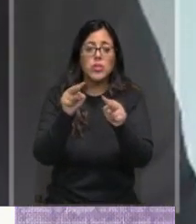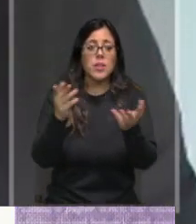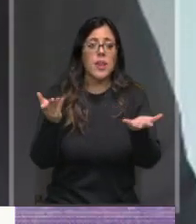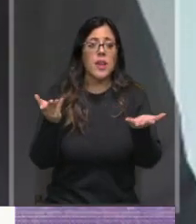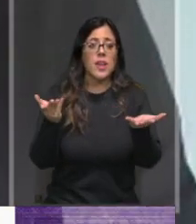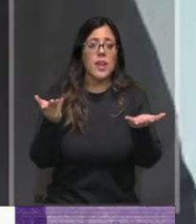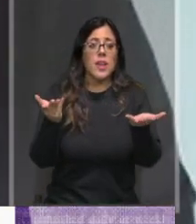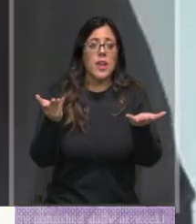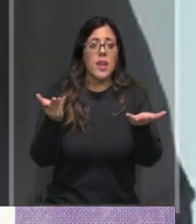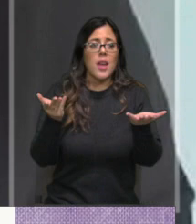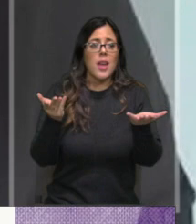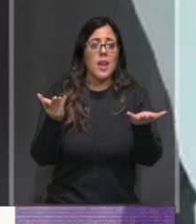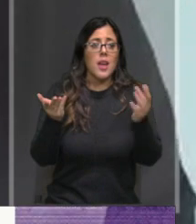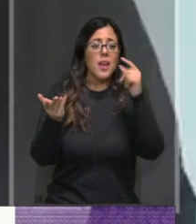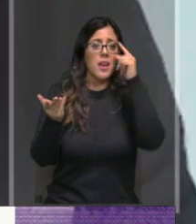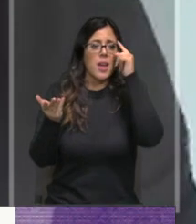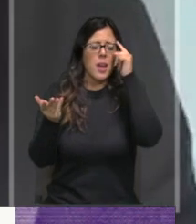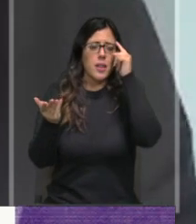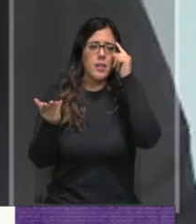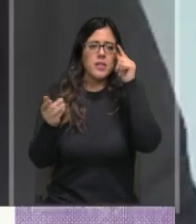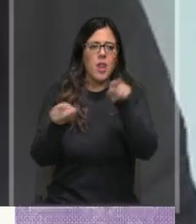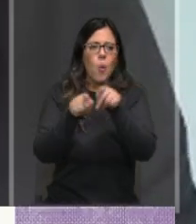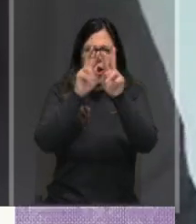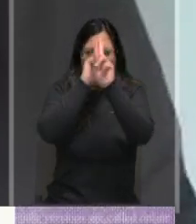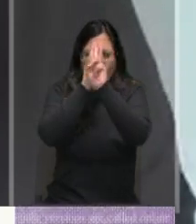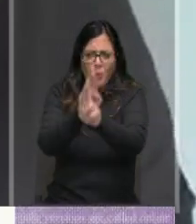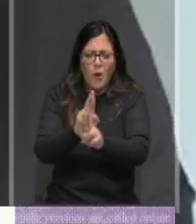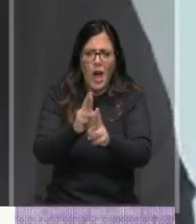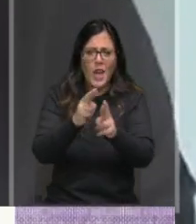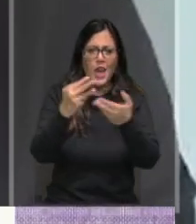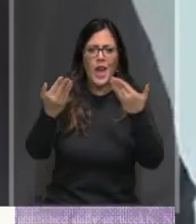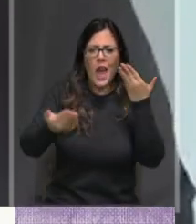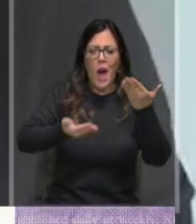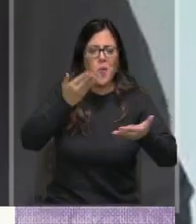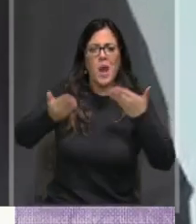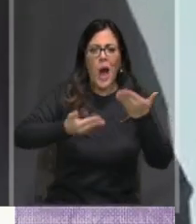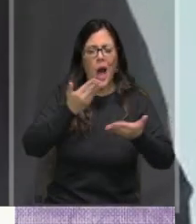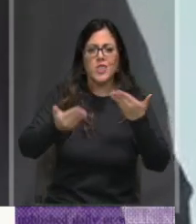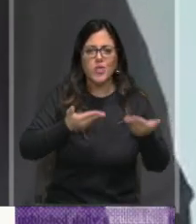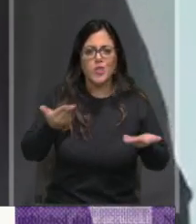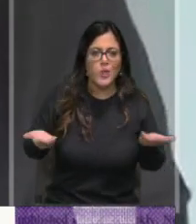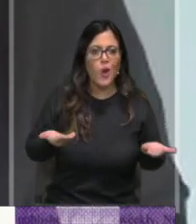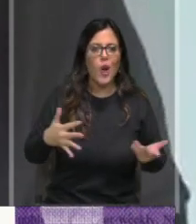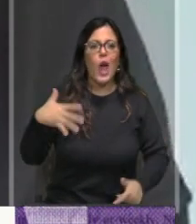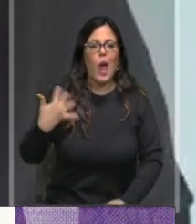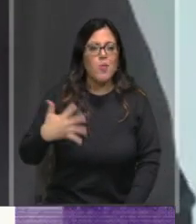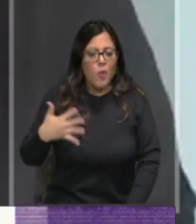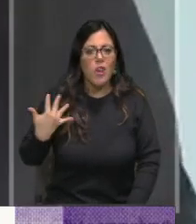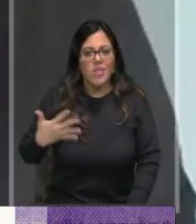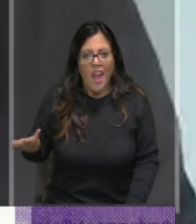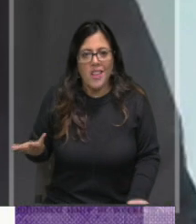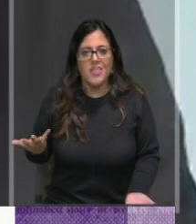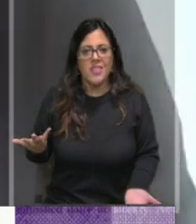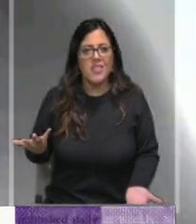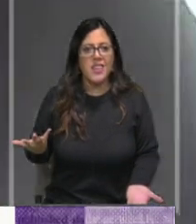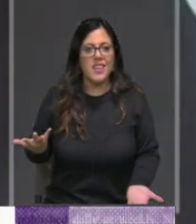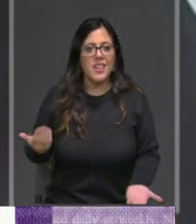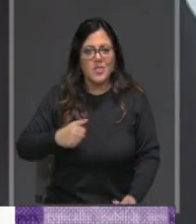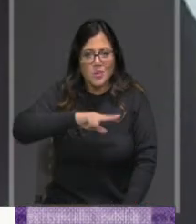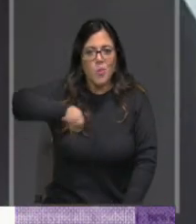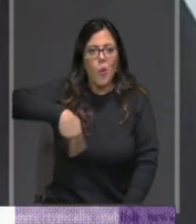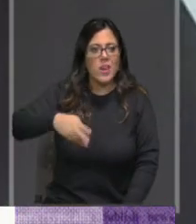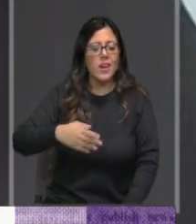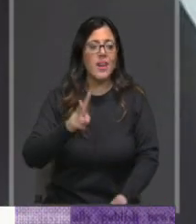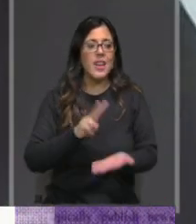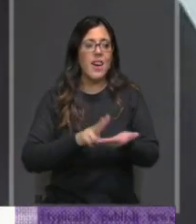sin quererlo, como una especie como de homenaje a una canción que marcó una época y un estilo también, ¿no? De nuestro. Y la